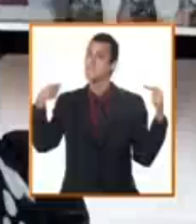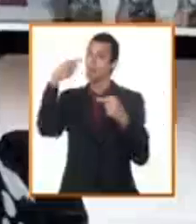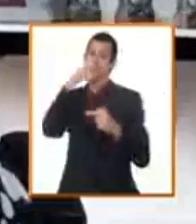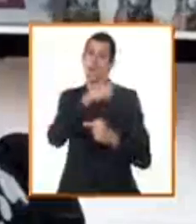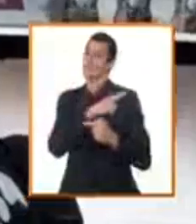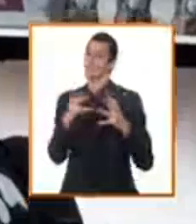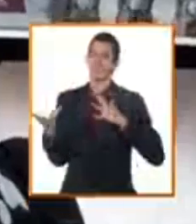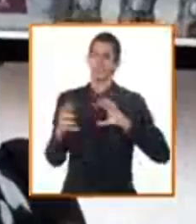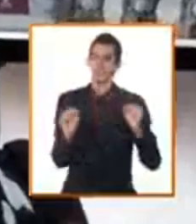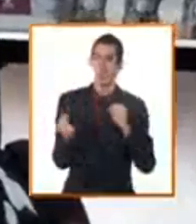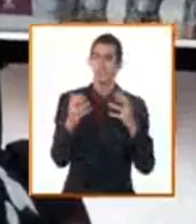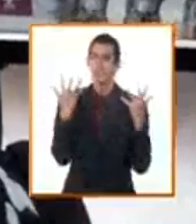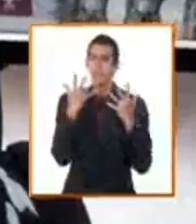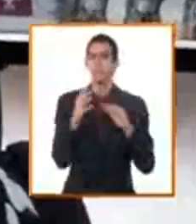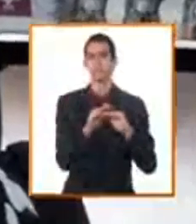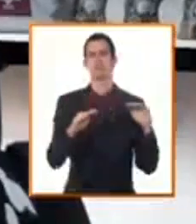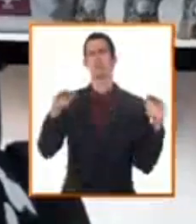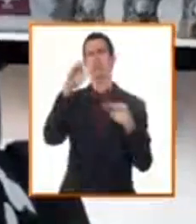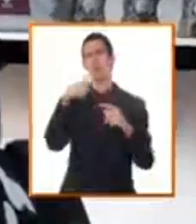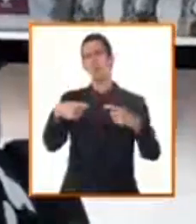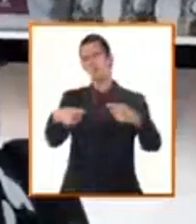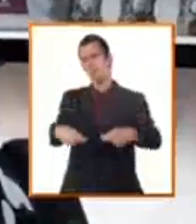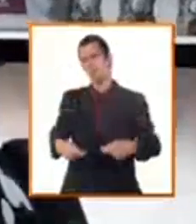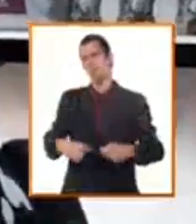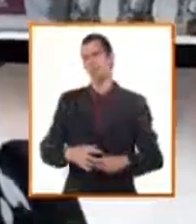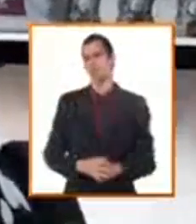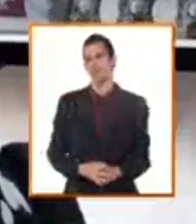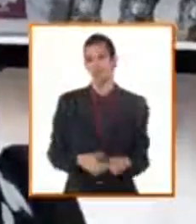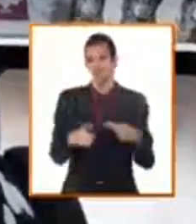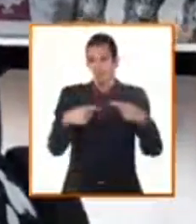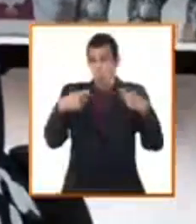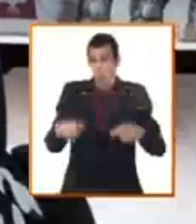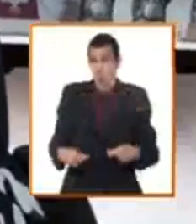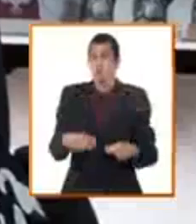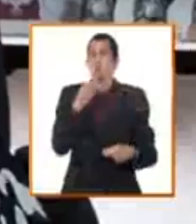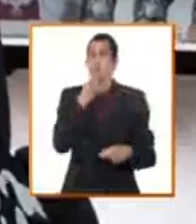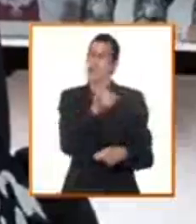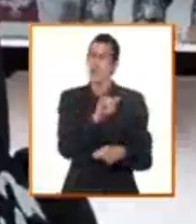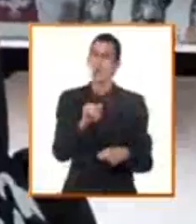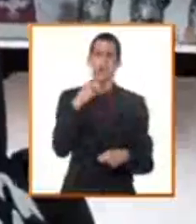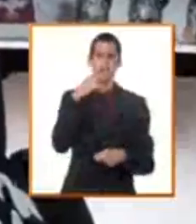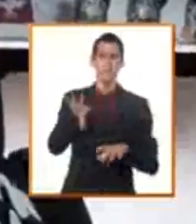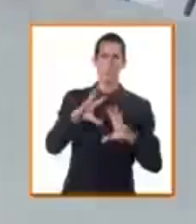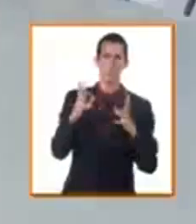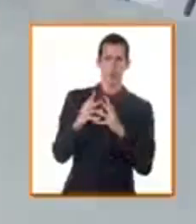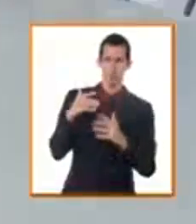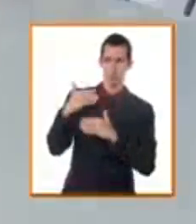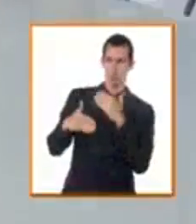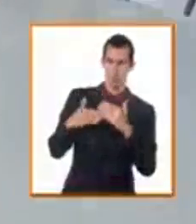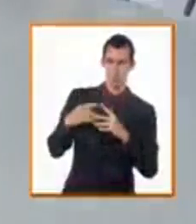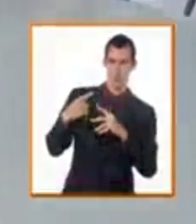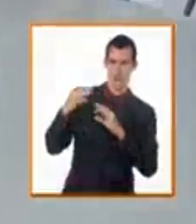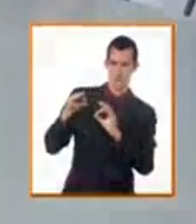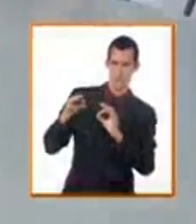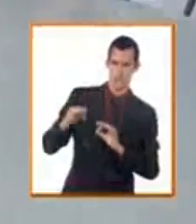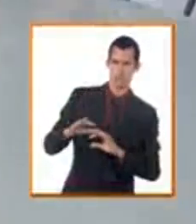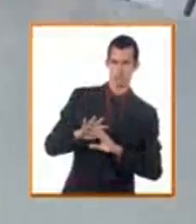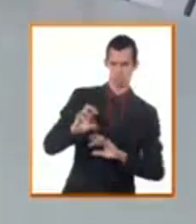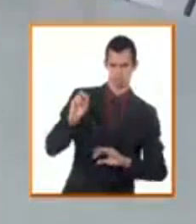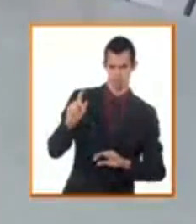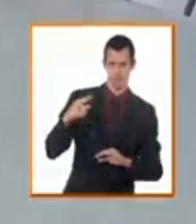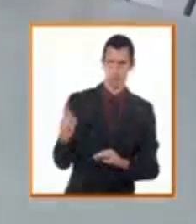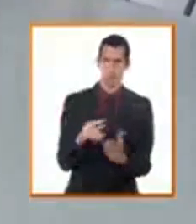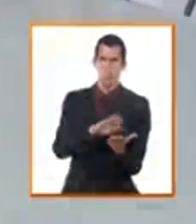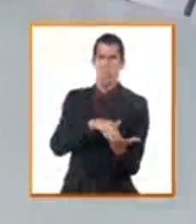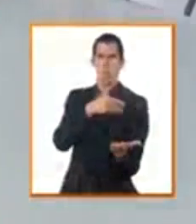de Drogas, siendo la fundamental proponer a la dirección del Estado y del Gobierno la política y los proyectos